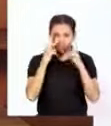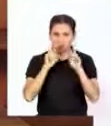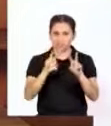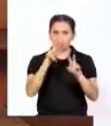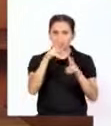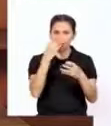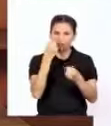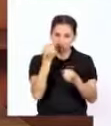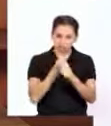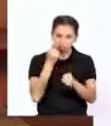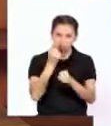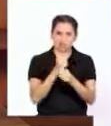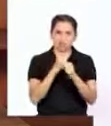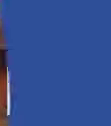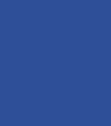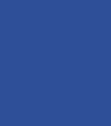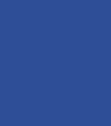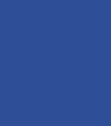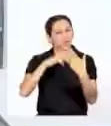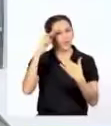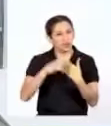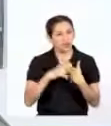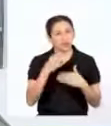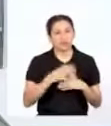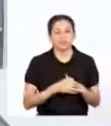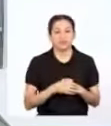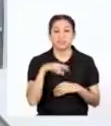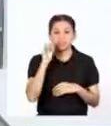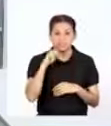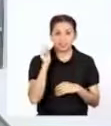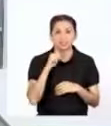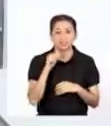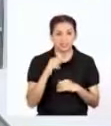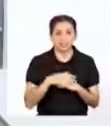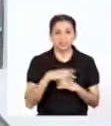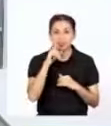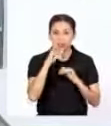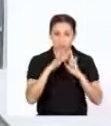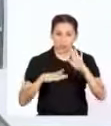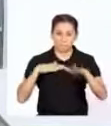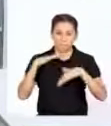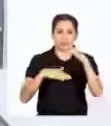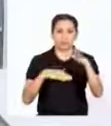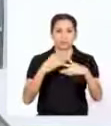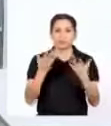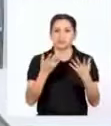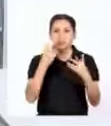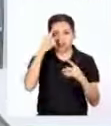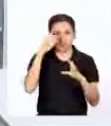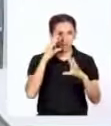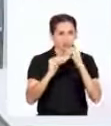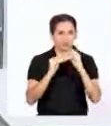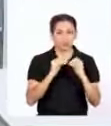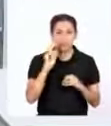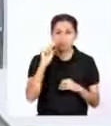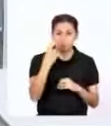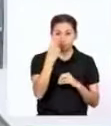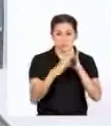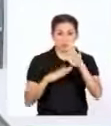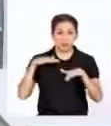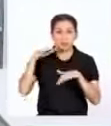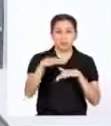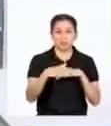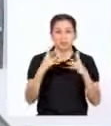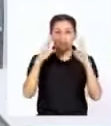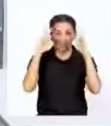estaban encaminadas a elaborar su proyecto. Precisamente estábamos repasando los pasos a seguir para elaborarlo. El